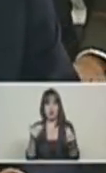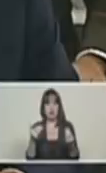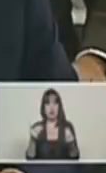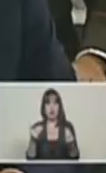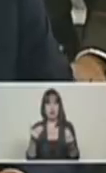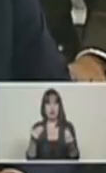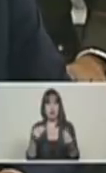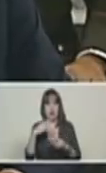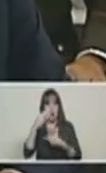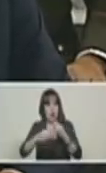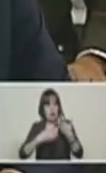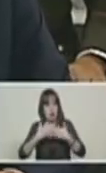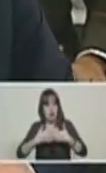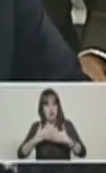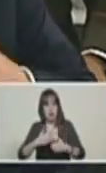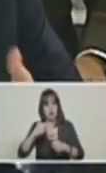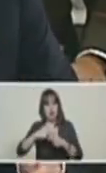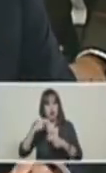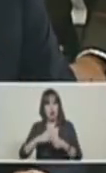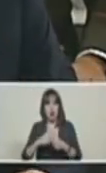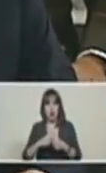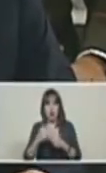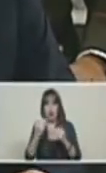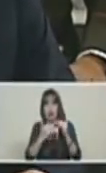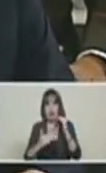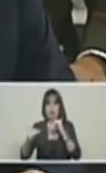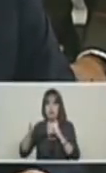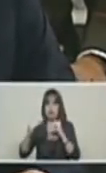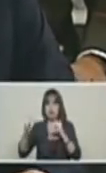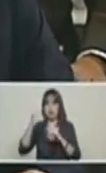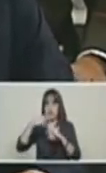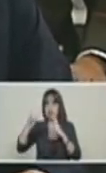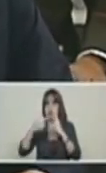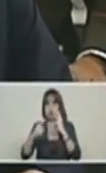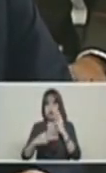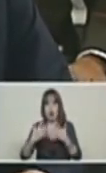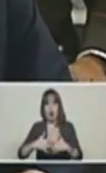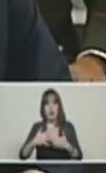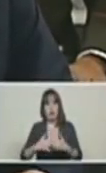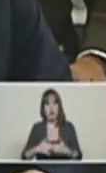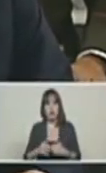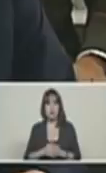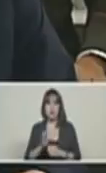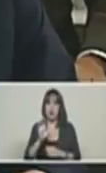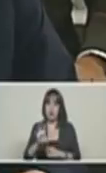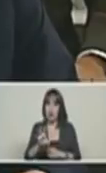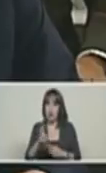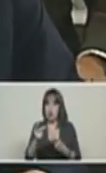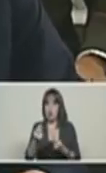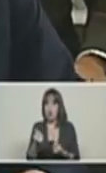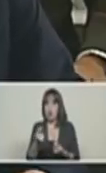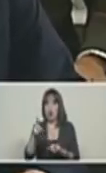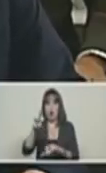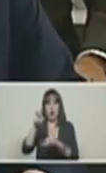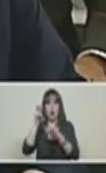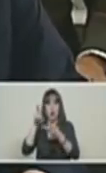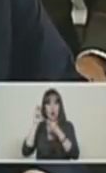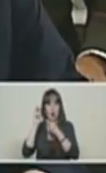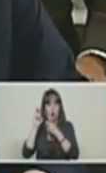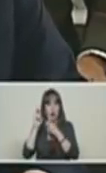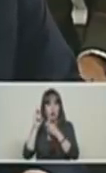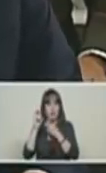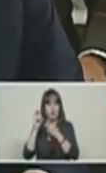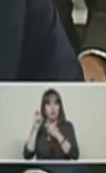generado nuestra industria petrolera y demás industrias del país, en el cobro del